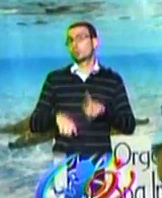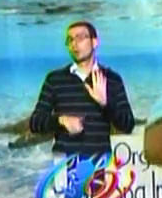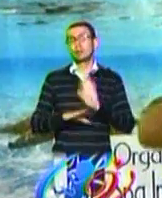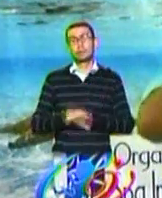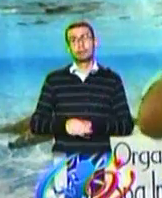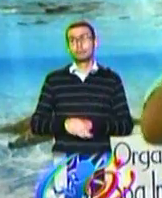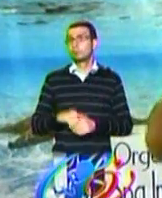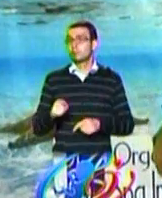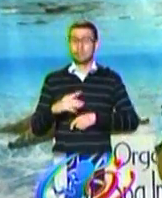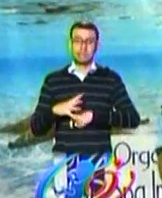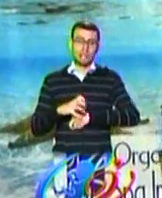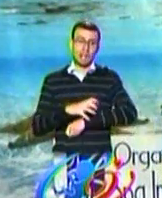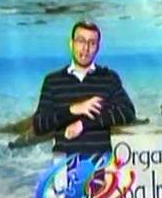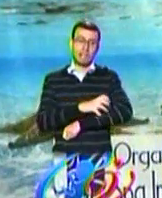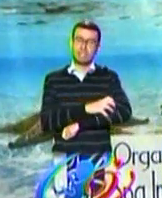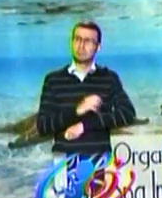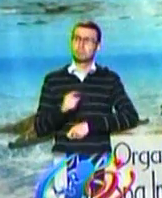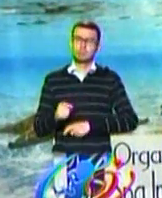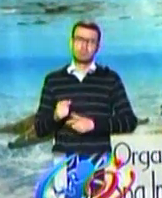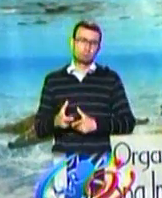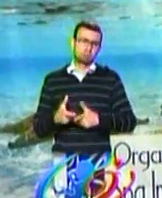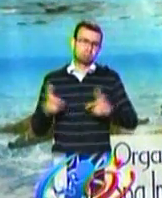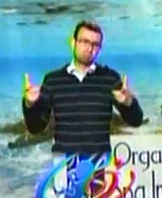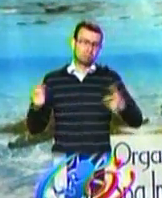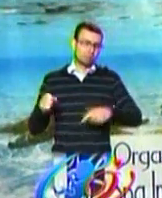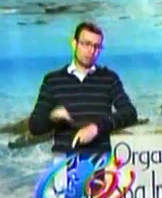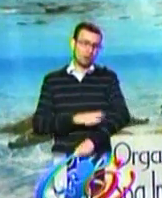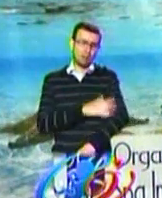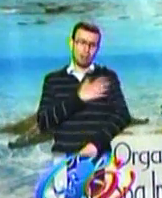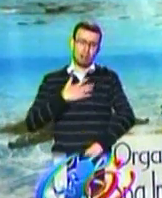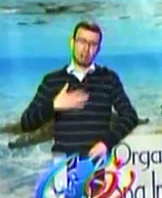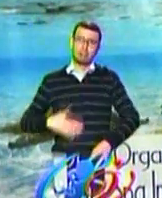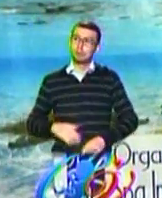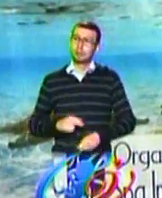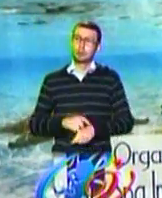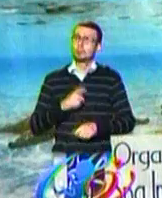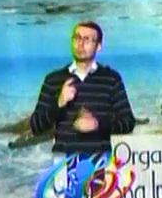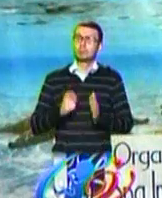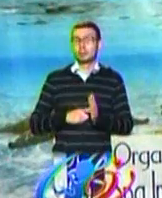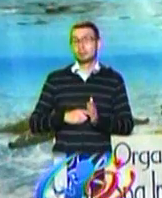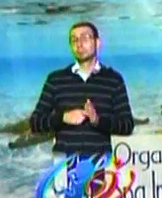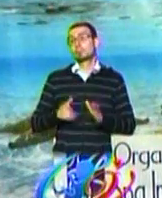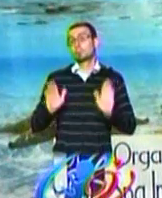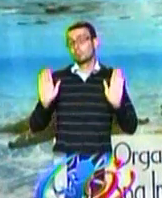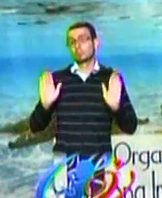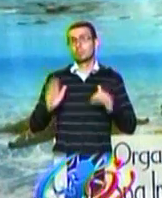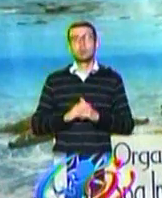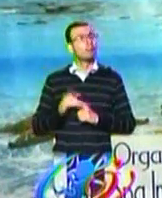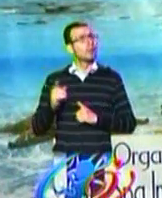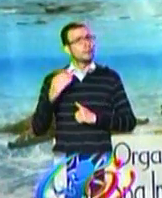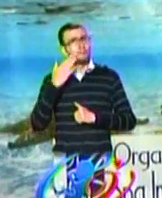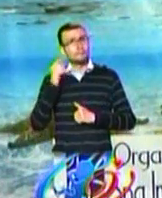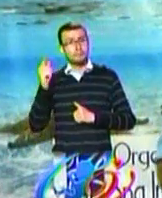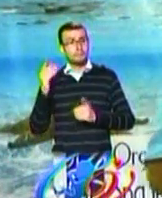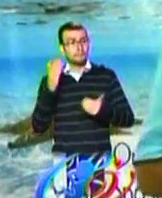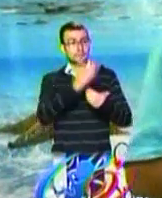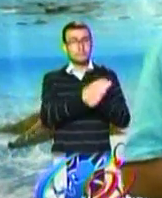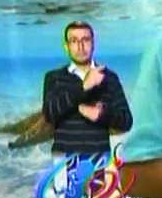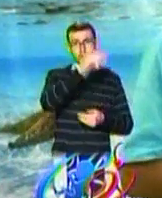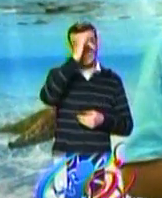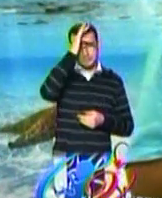Su cáncer está supremamente avanzado. Entonces ella, en esa angustia, consultó al Hospital San Vicente de